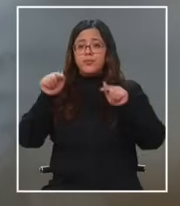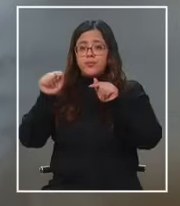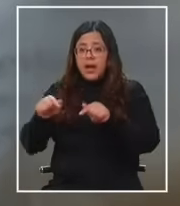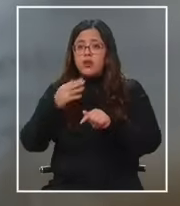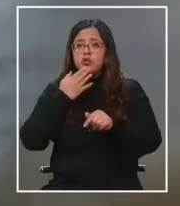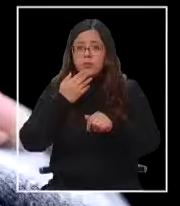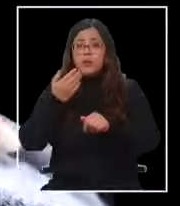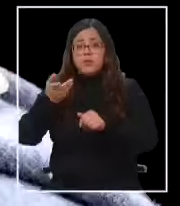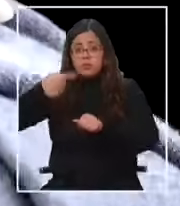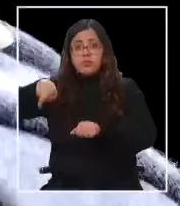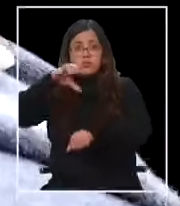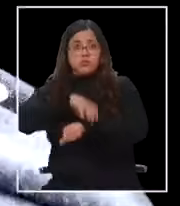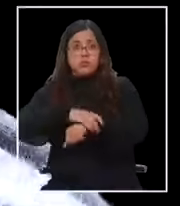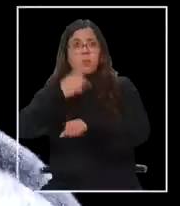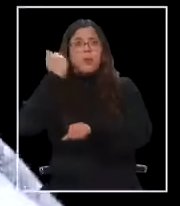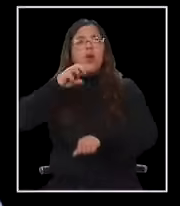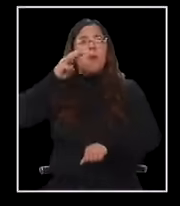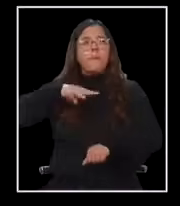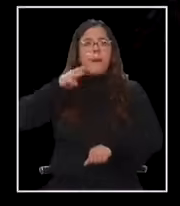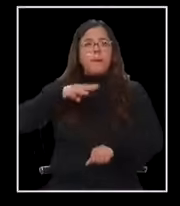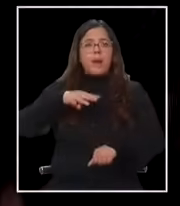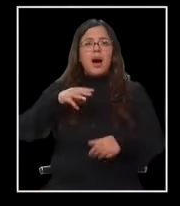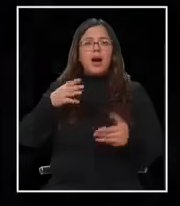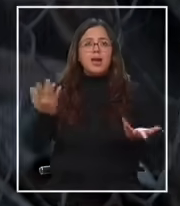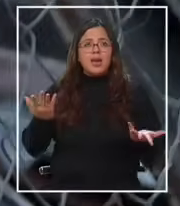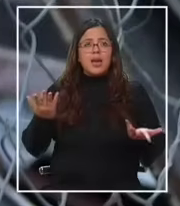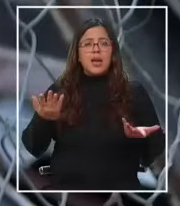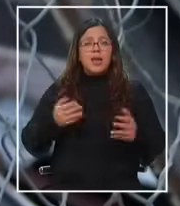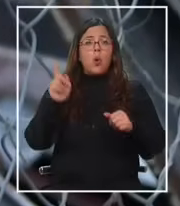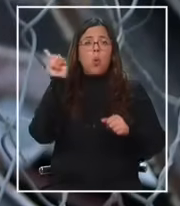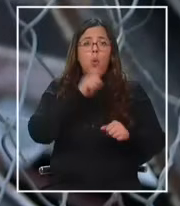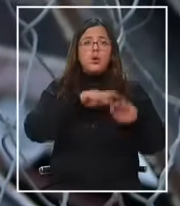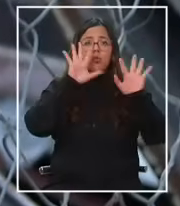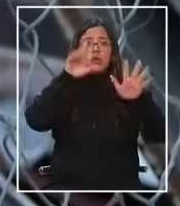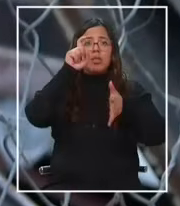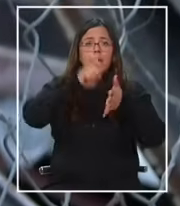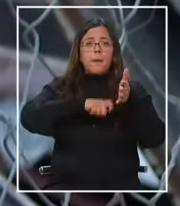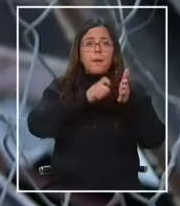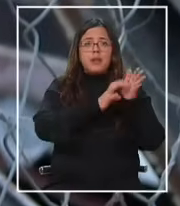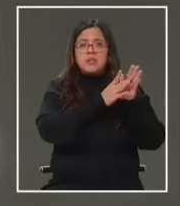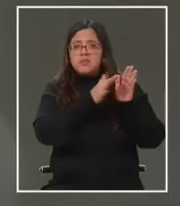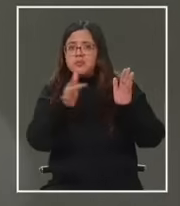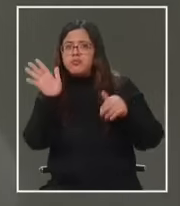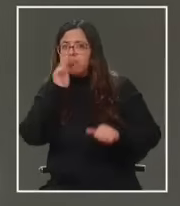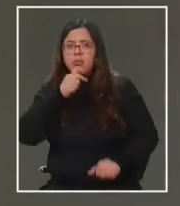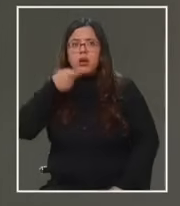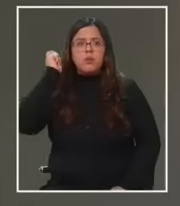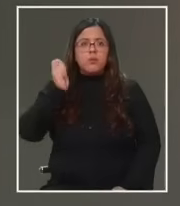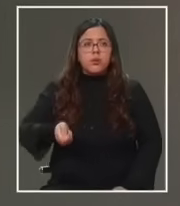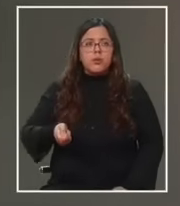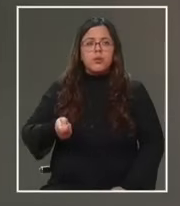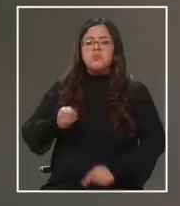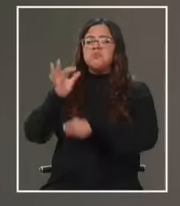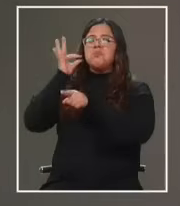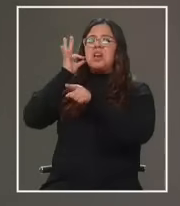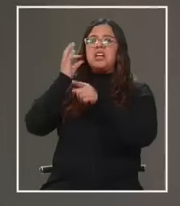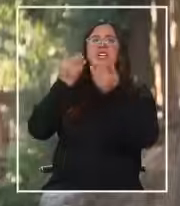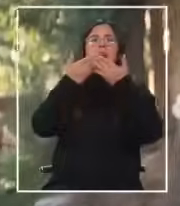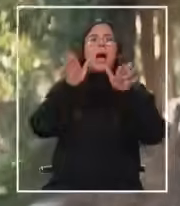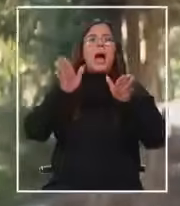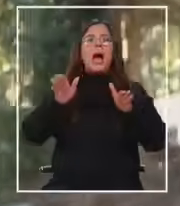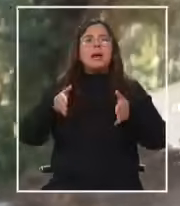ellos los detienen, pero su madre pasa los últimos 10 meses sin cargos. En la calle, libre, puta,